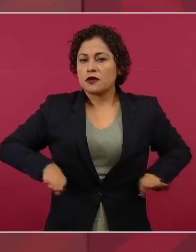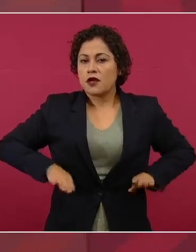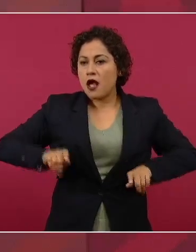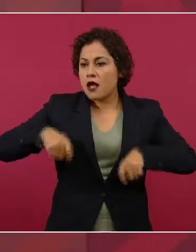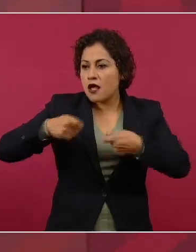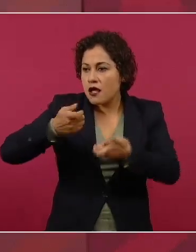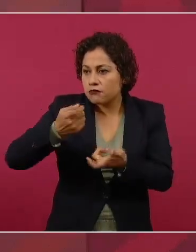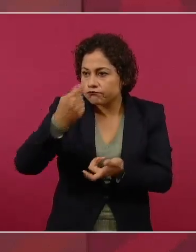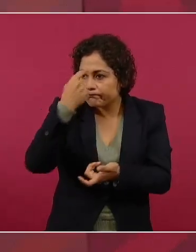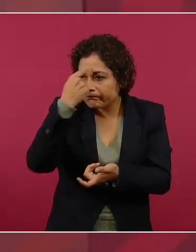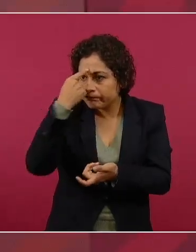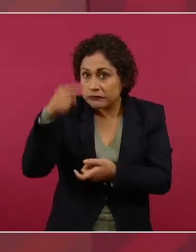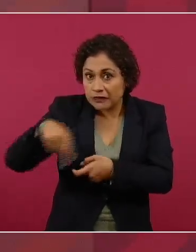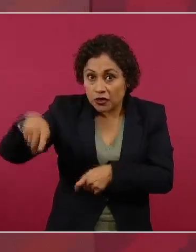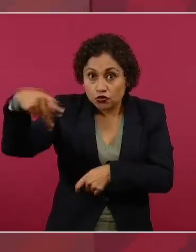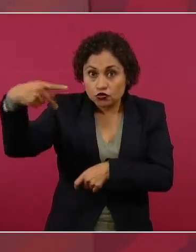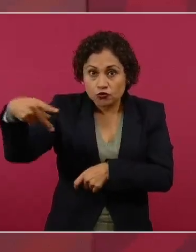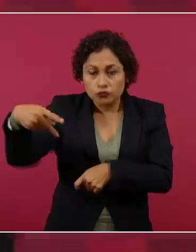Ayer, antier,